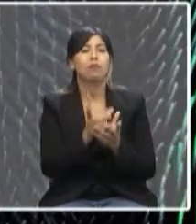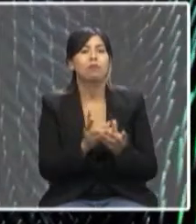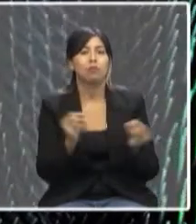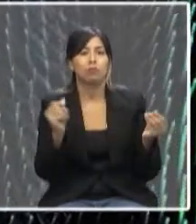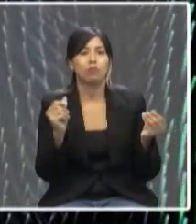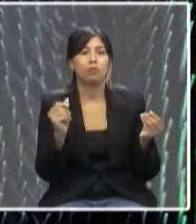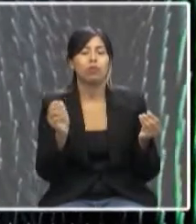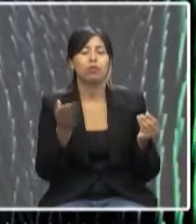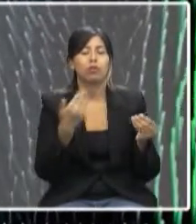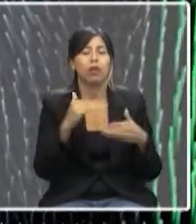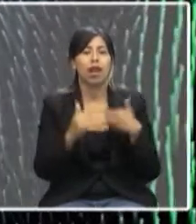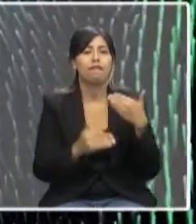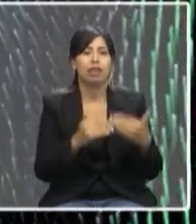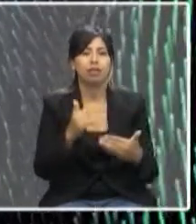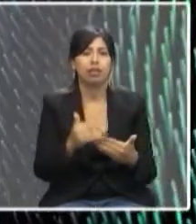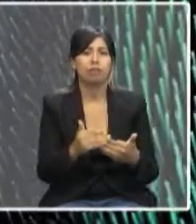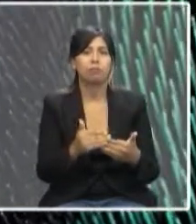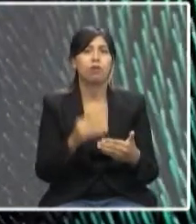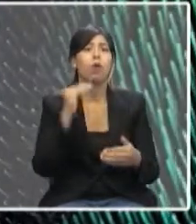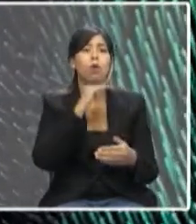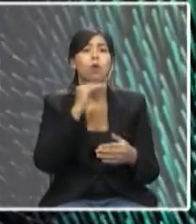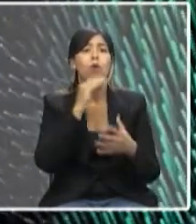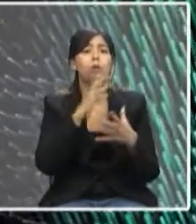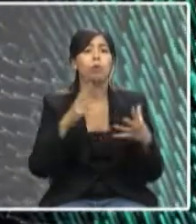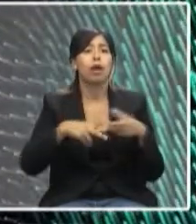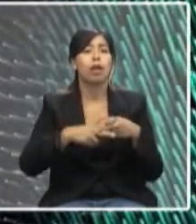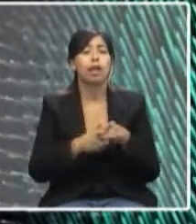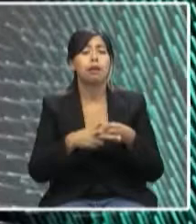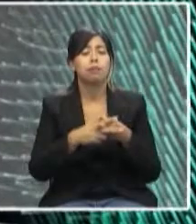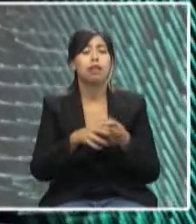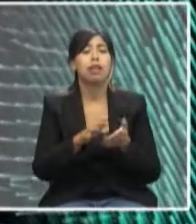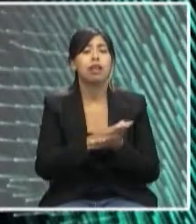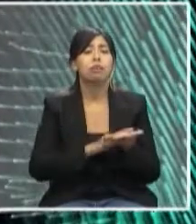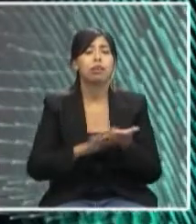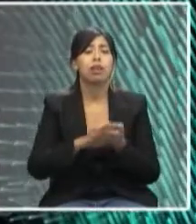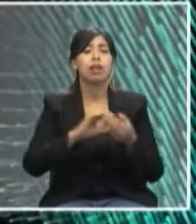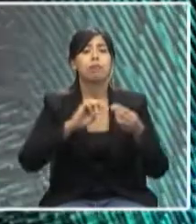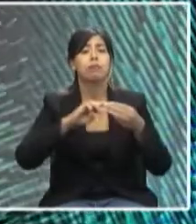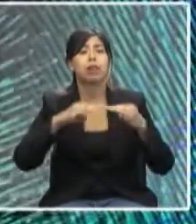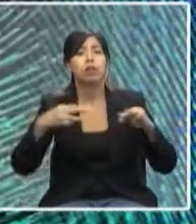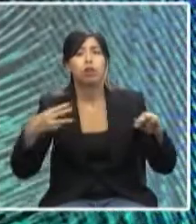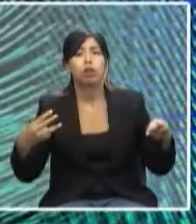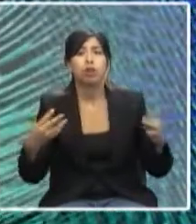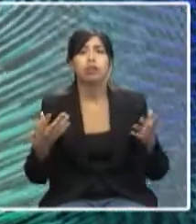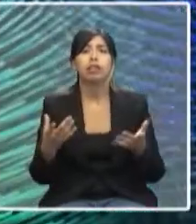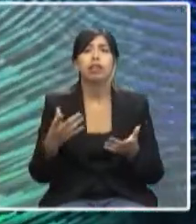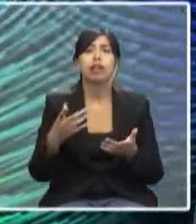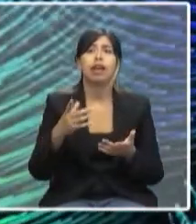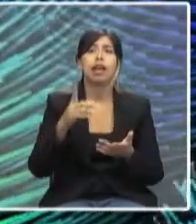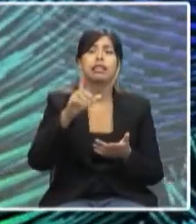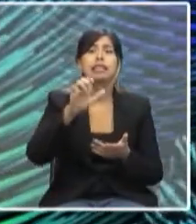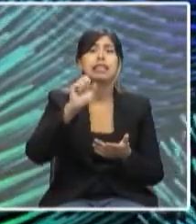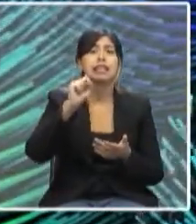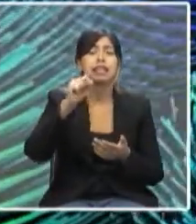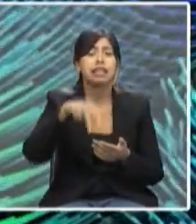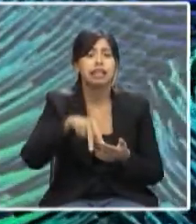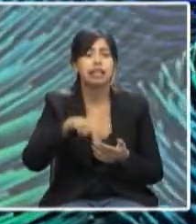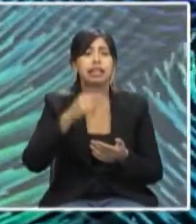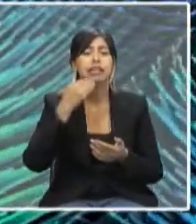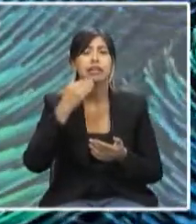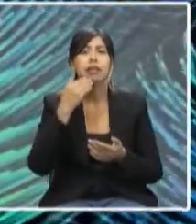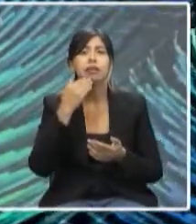estamos avanzando. Utilizo muchas herramientas como las metodologías Lean, las matrices competitivas y tengo acceso